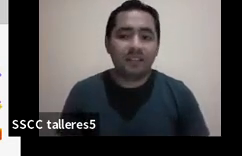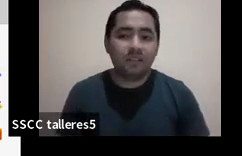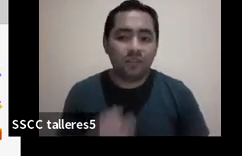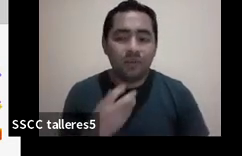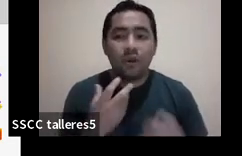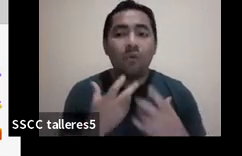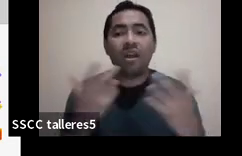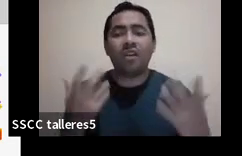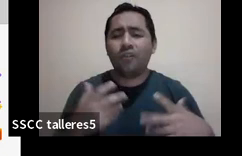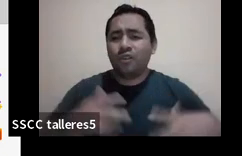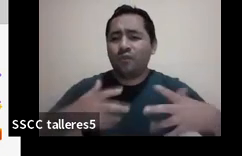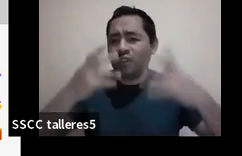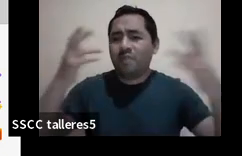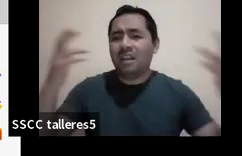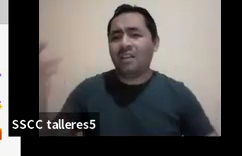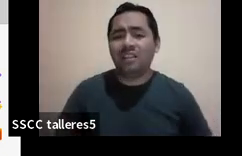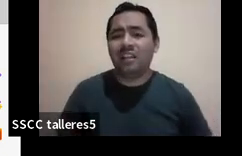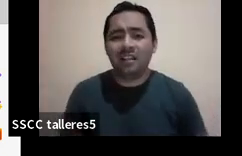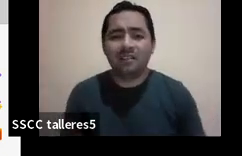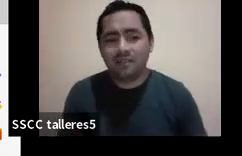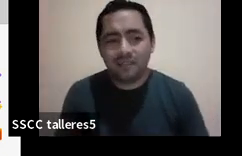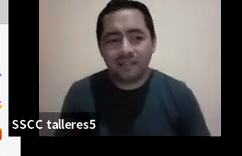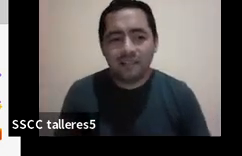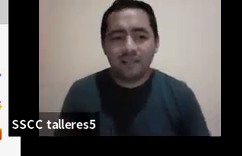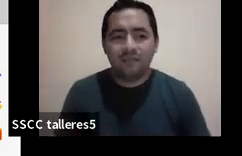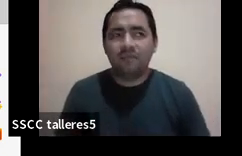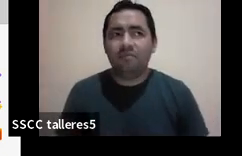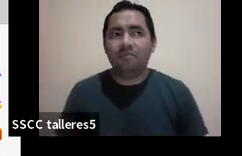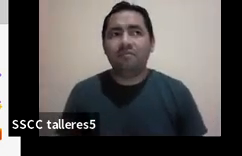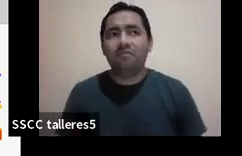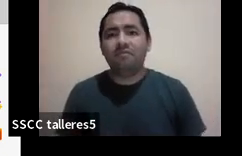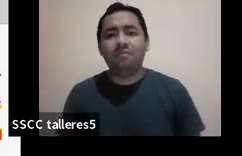es suficiente con saber vocabulario. Yo sé muchas palabras en inglés,